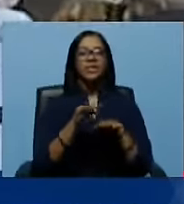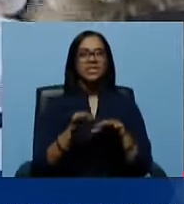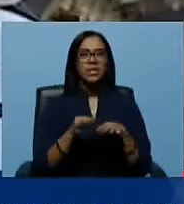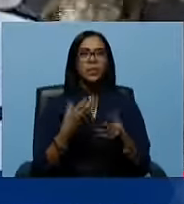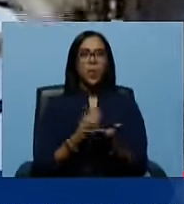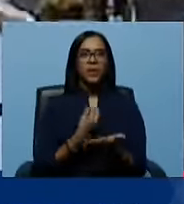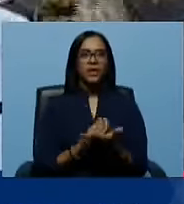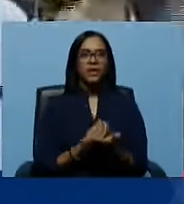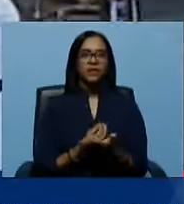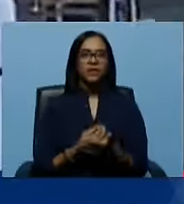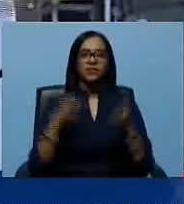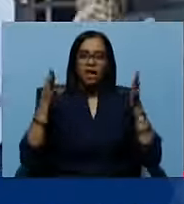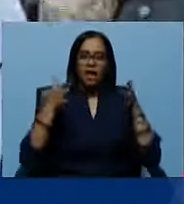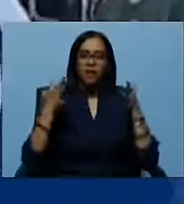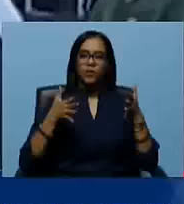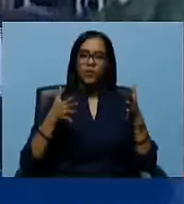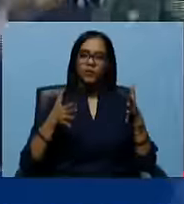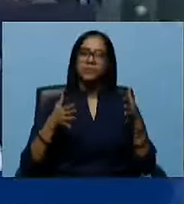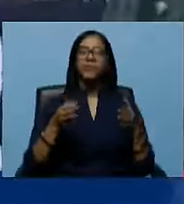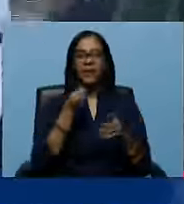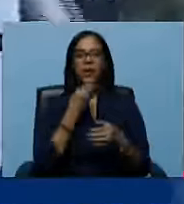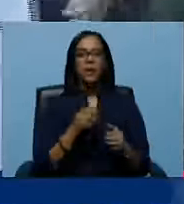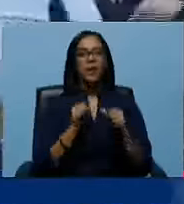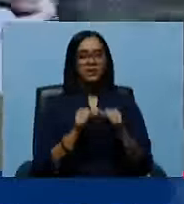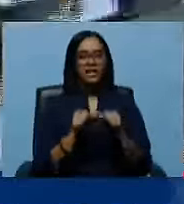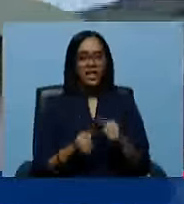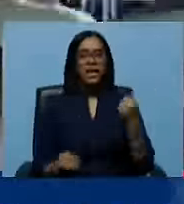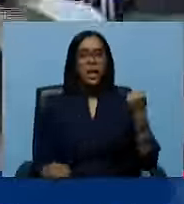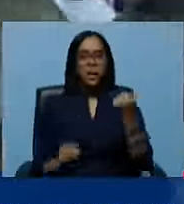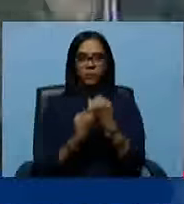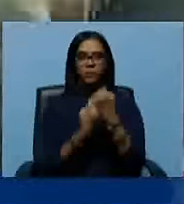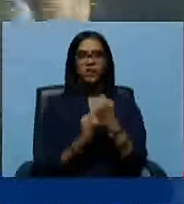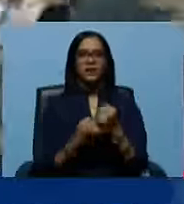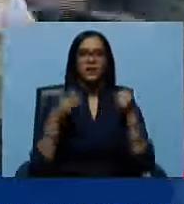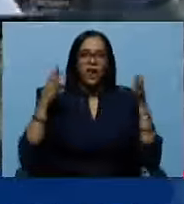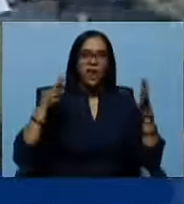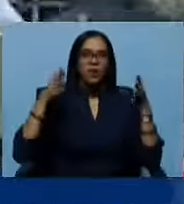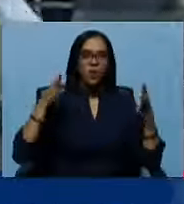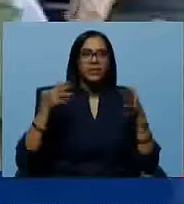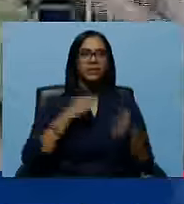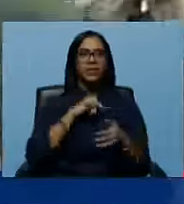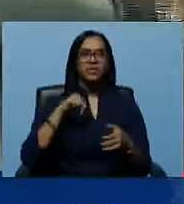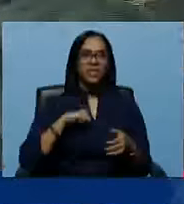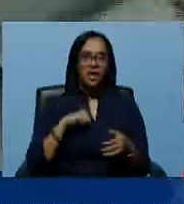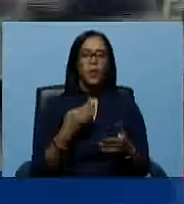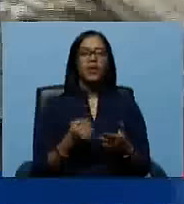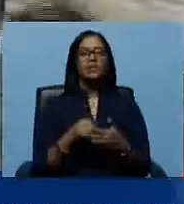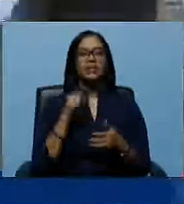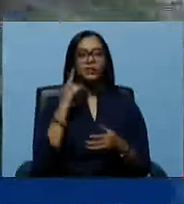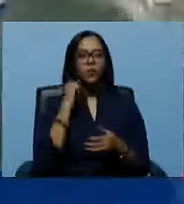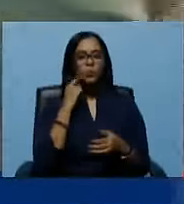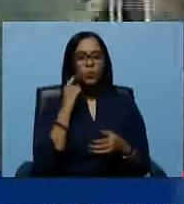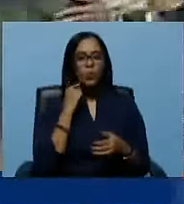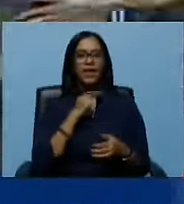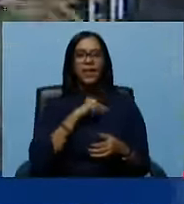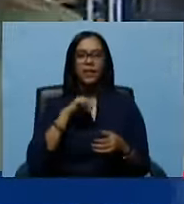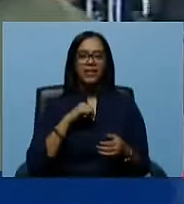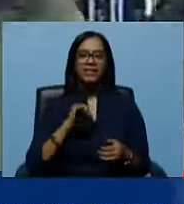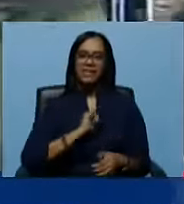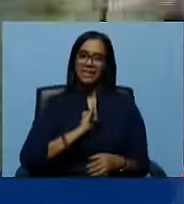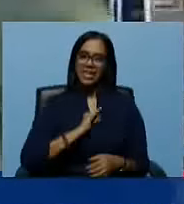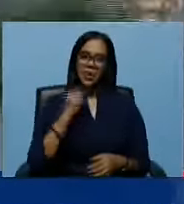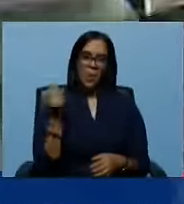jornadas formativas para, bueno, seguir impulsando la formación de nuestras tradiciones, de nuestra identidad